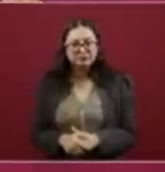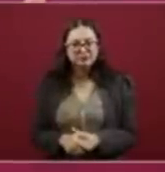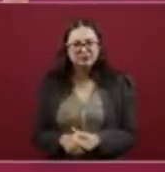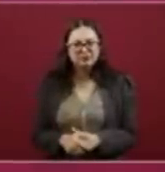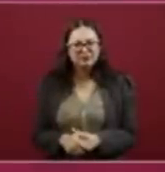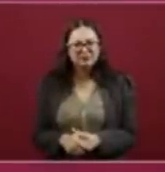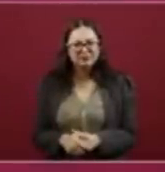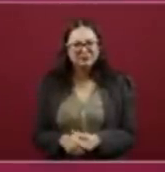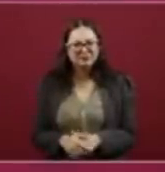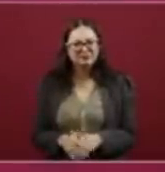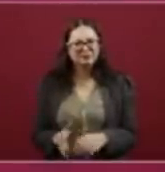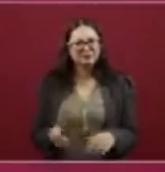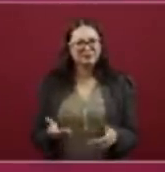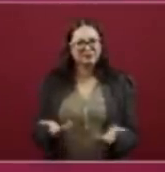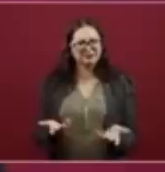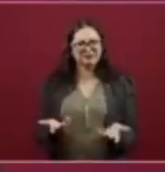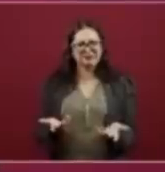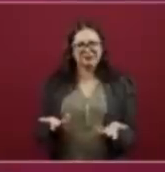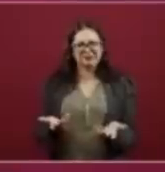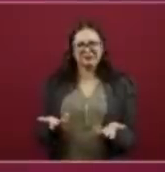¿Qué es eso?